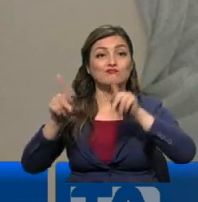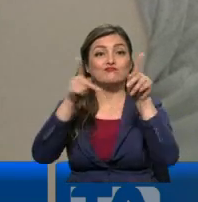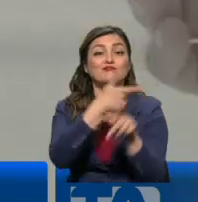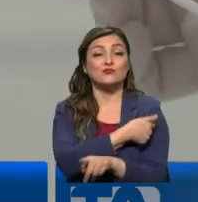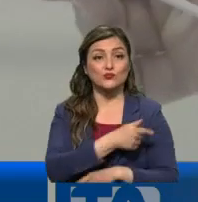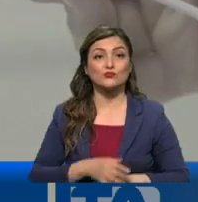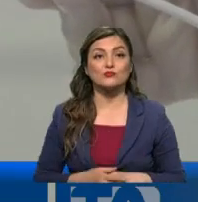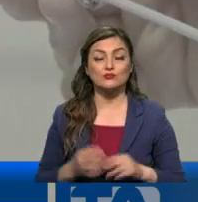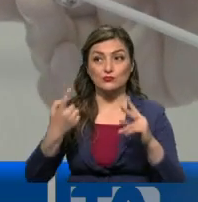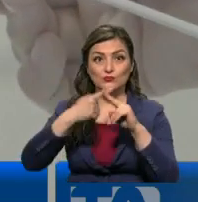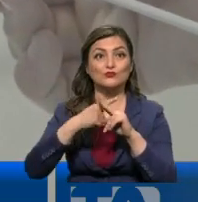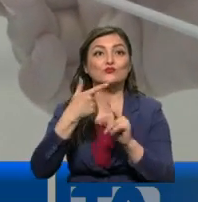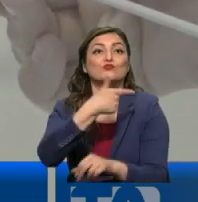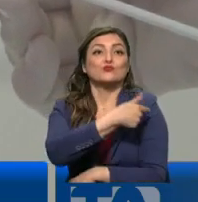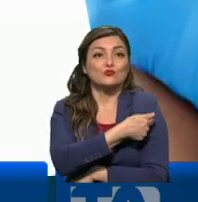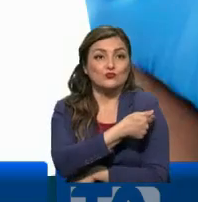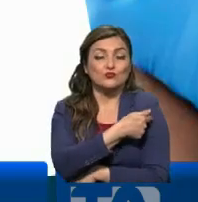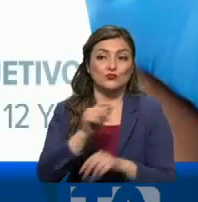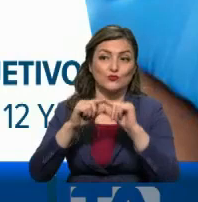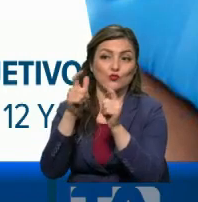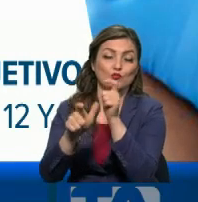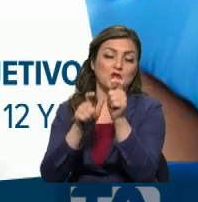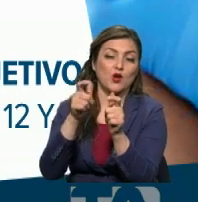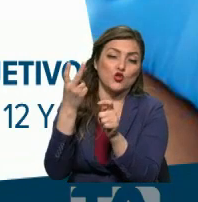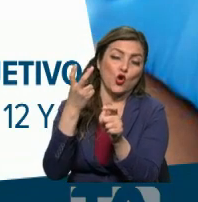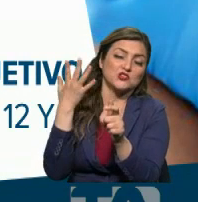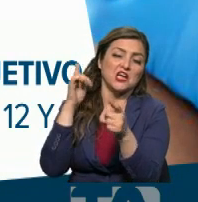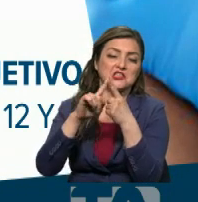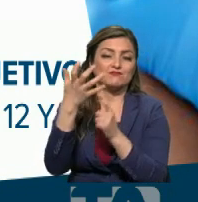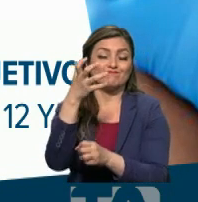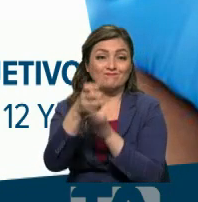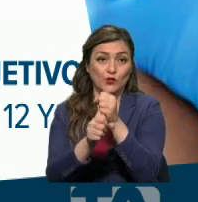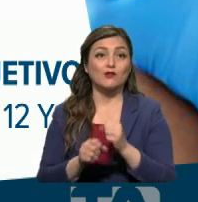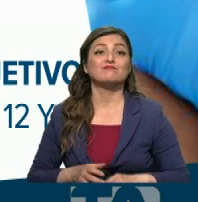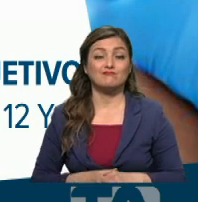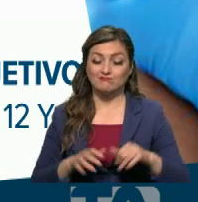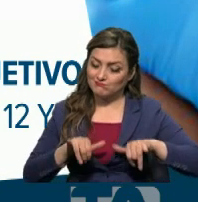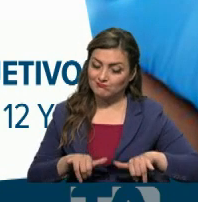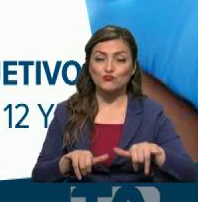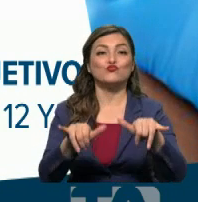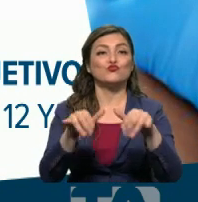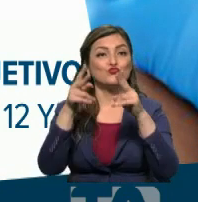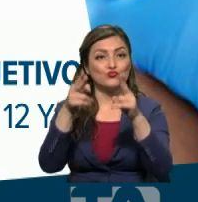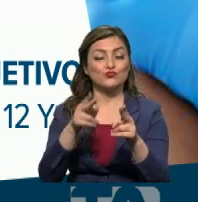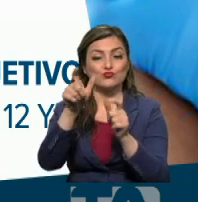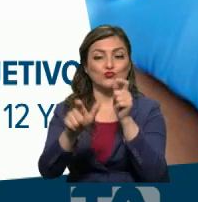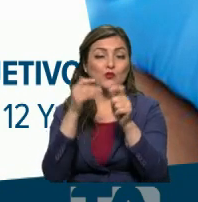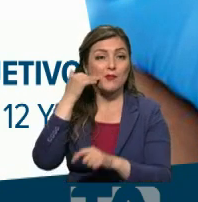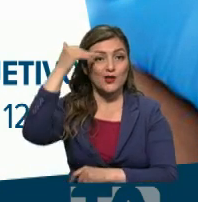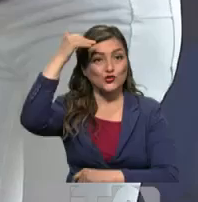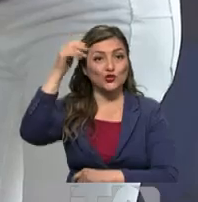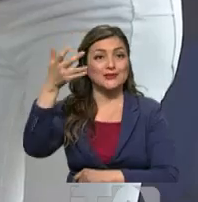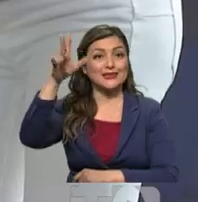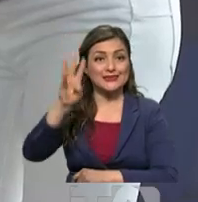vacunación, se iniciará la inoculación a la población de entre 12 y 15 años y se continuará con la misma a las personas mayores